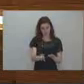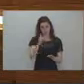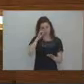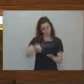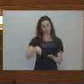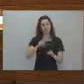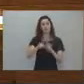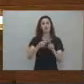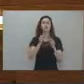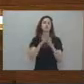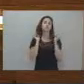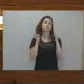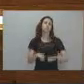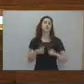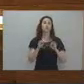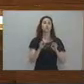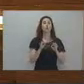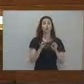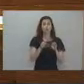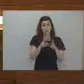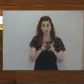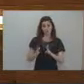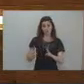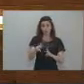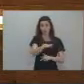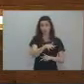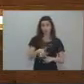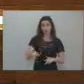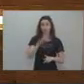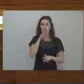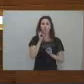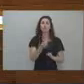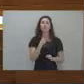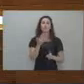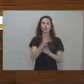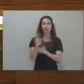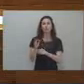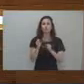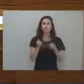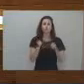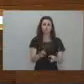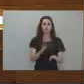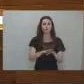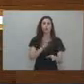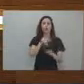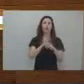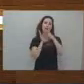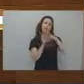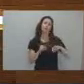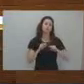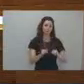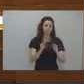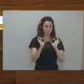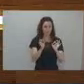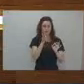que los acuerdos, que cuando se reparten los espacios, lo que pesa en una mesa de portavoces es el número de votos que cuente el portavoz. Pero